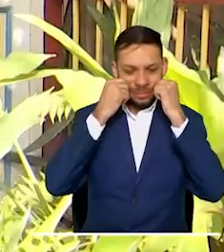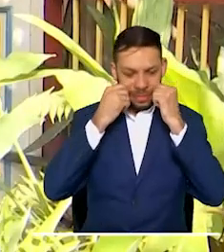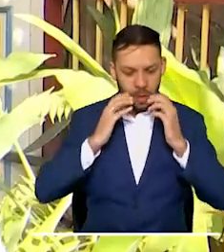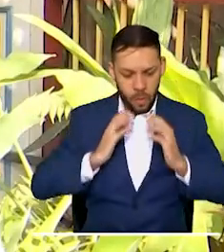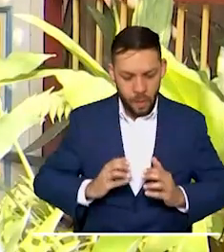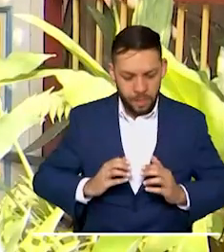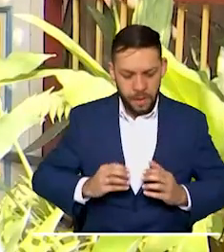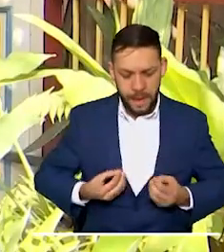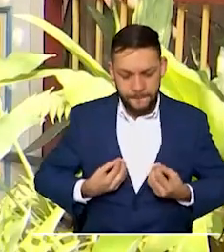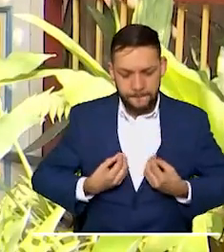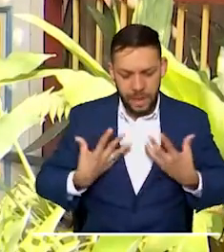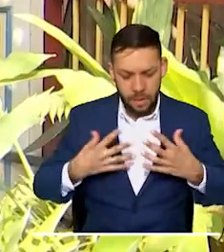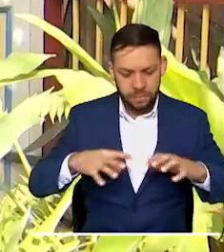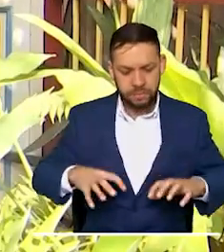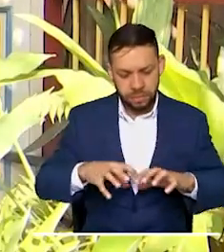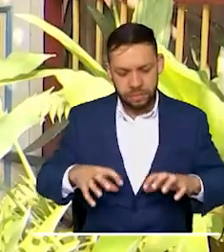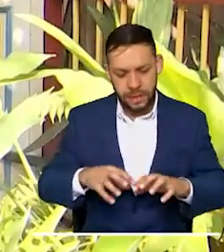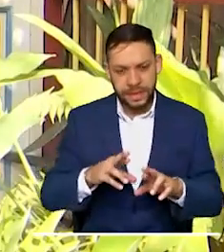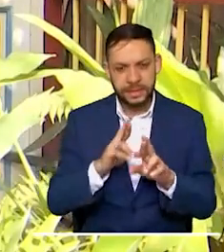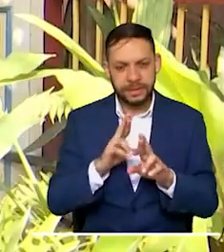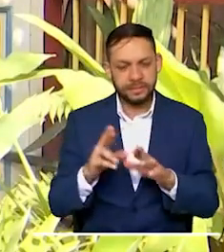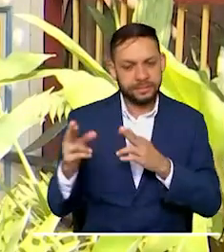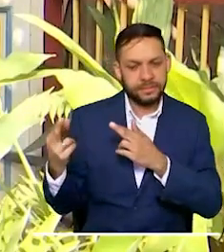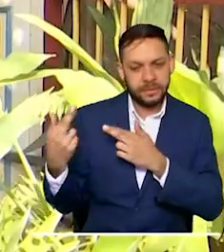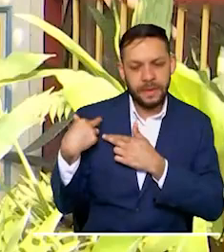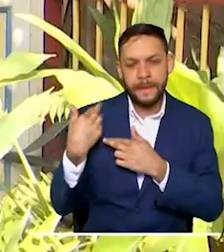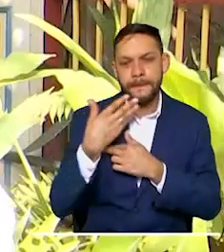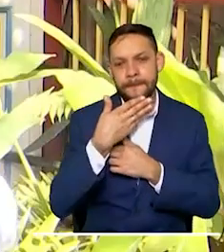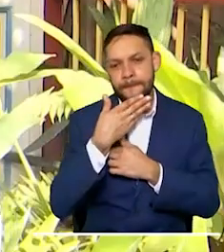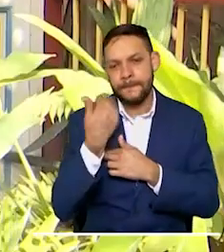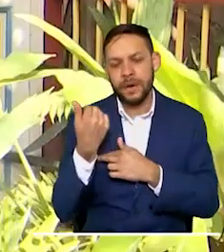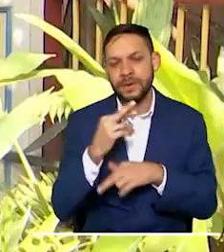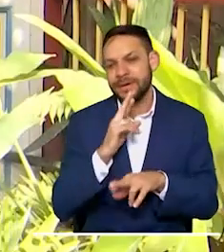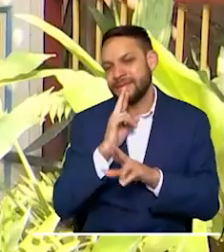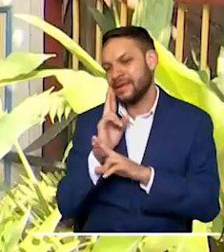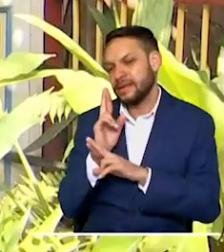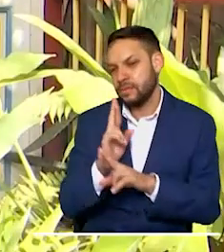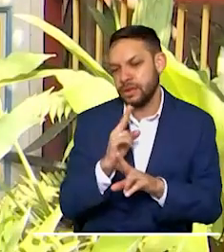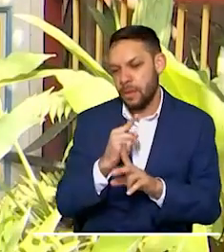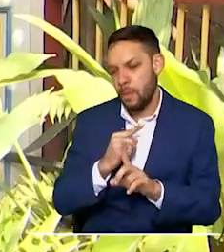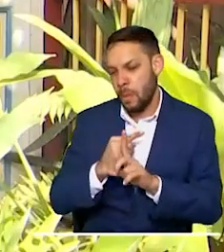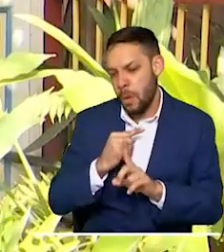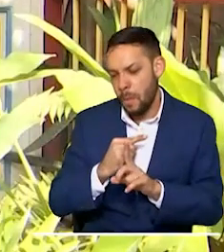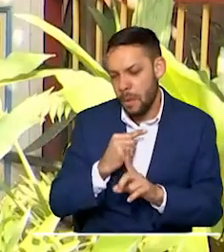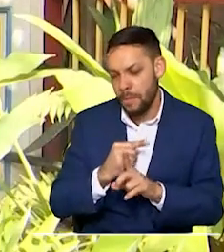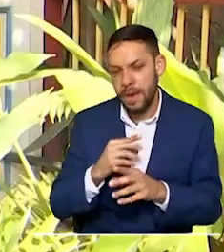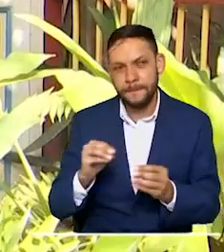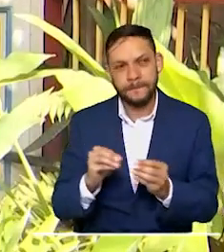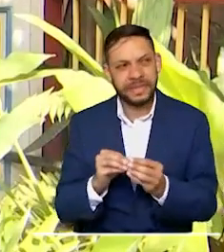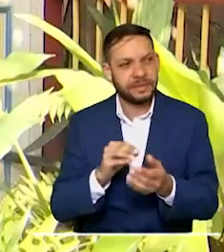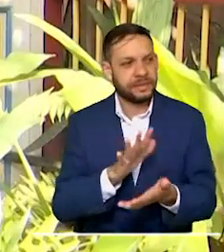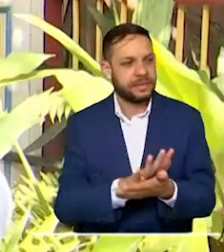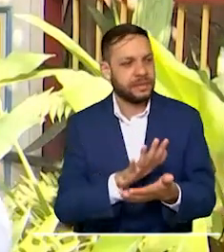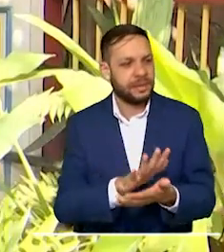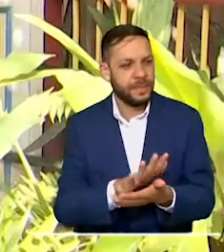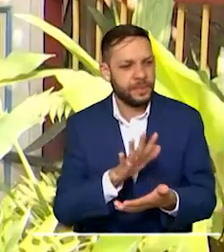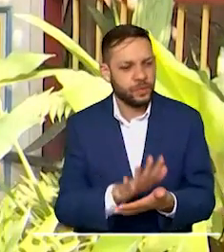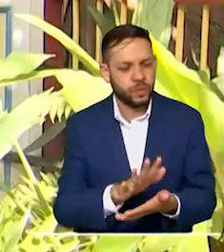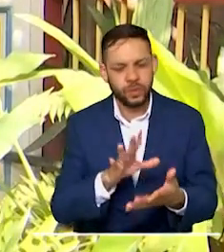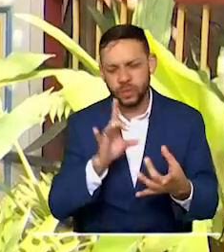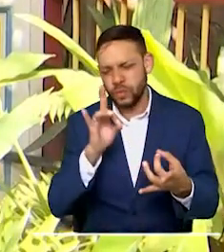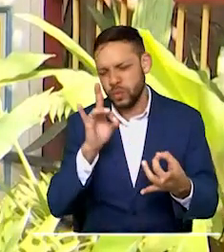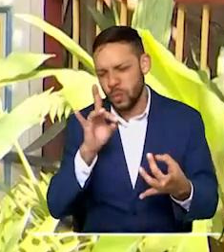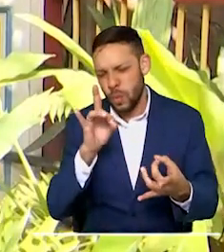que es la vida, y tener mejores resultados, vivir más tranquilos, sin tantos dolores, sin